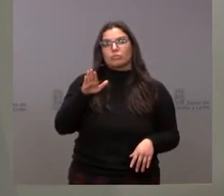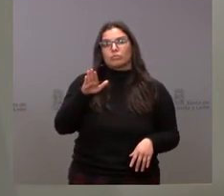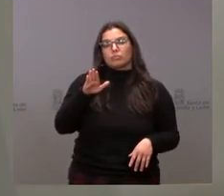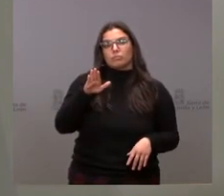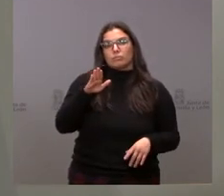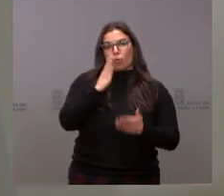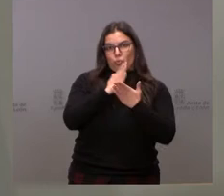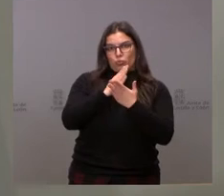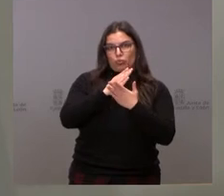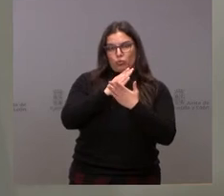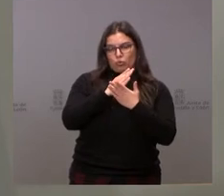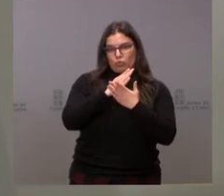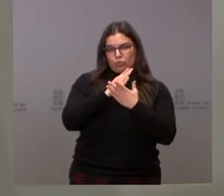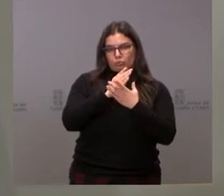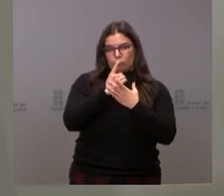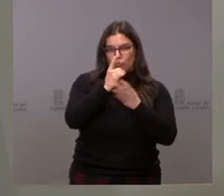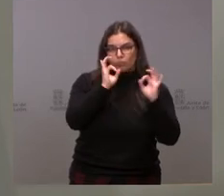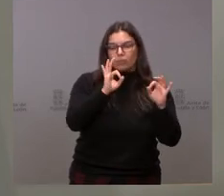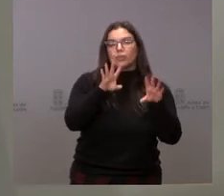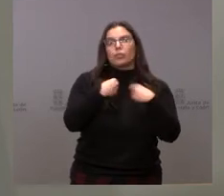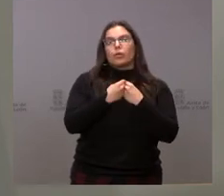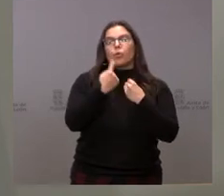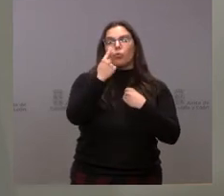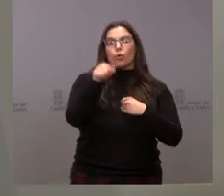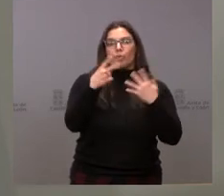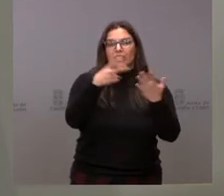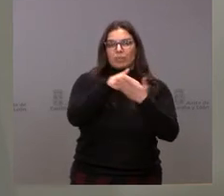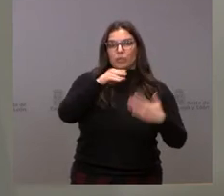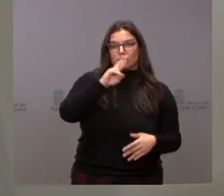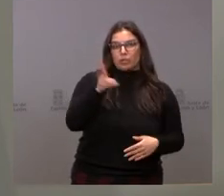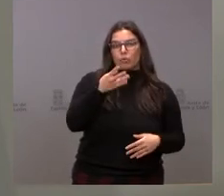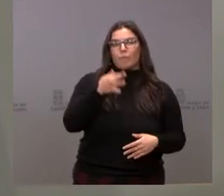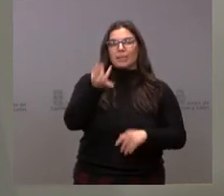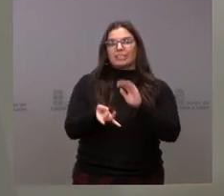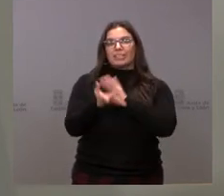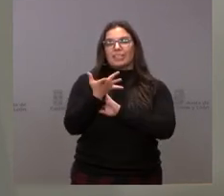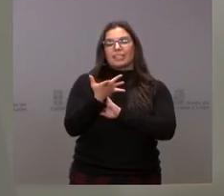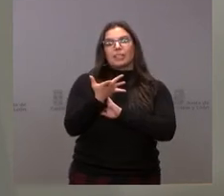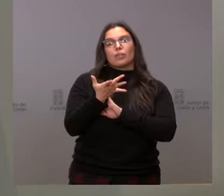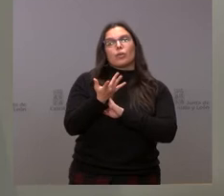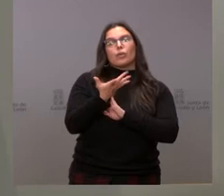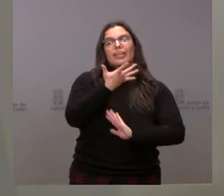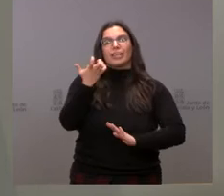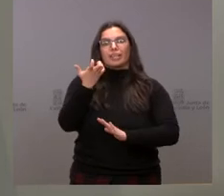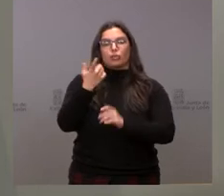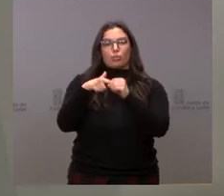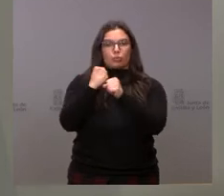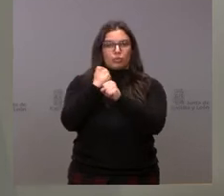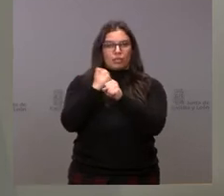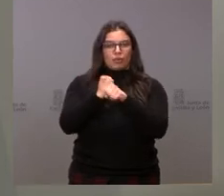con un coste de 1,7 millones de euros y la creación de 500 puestos de trabajo